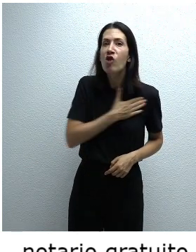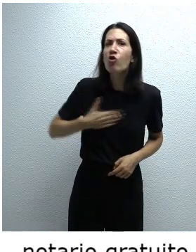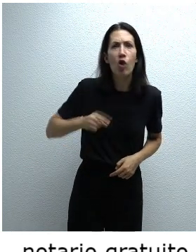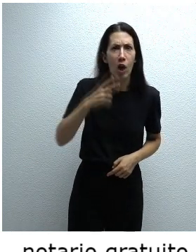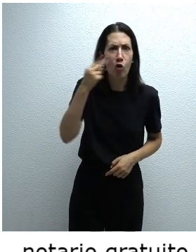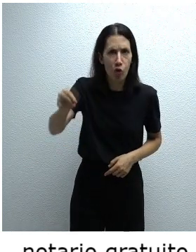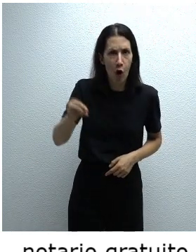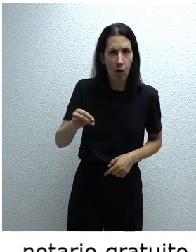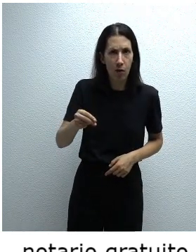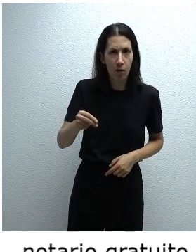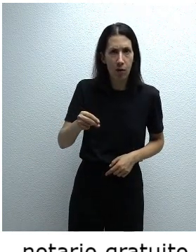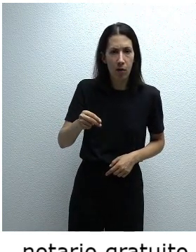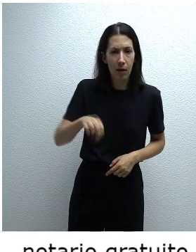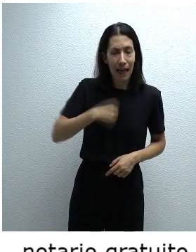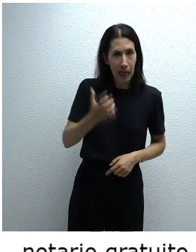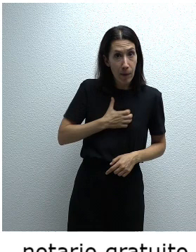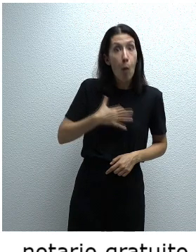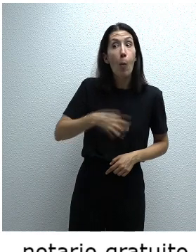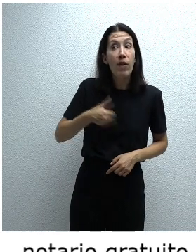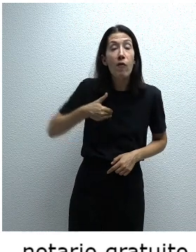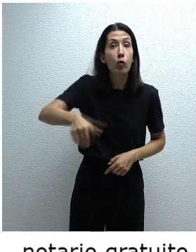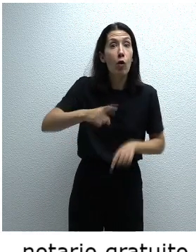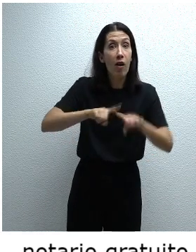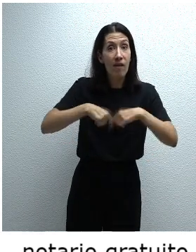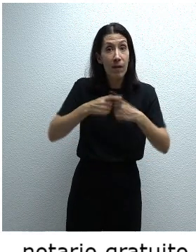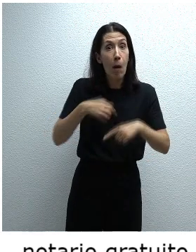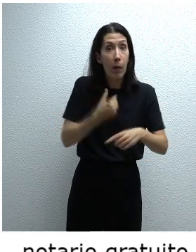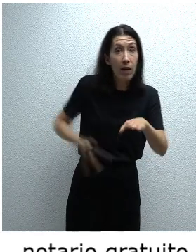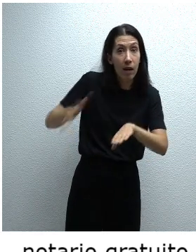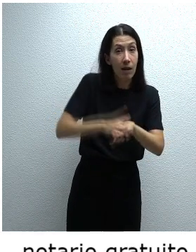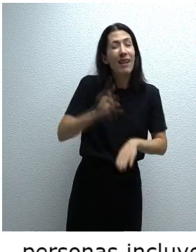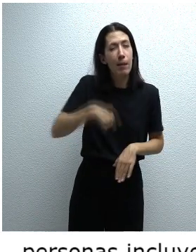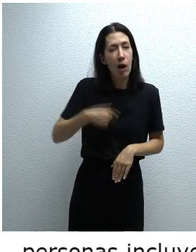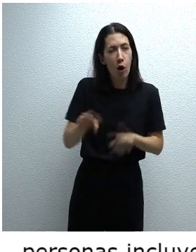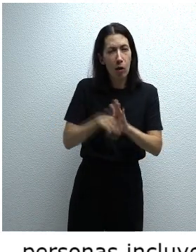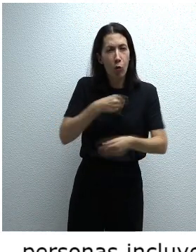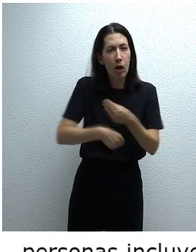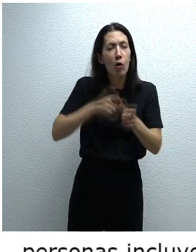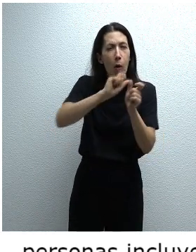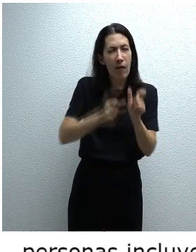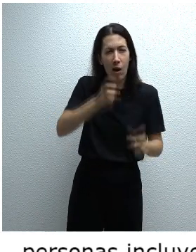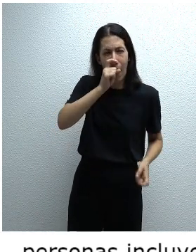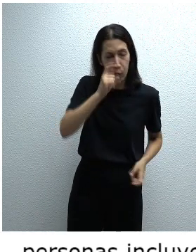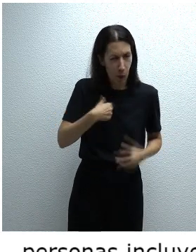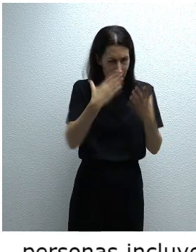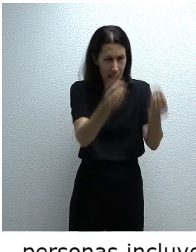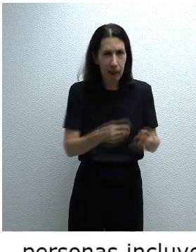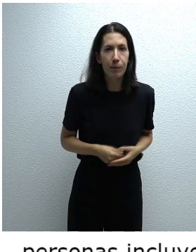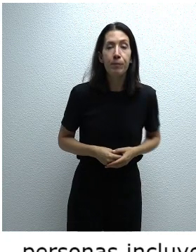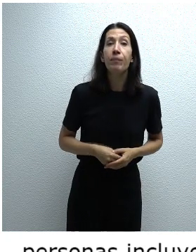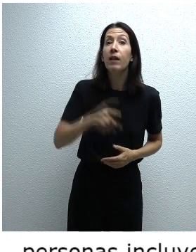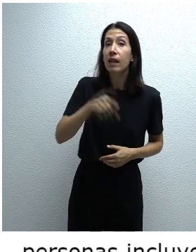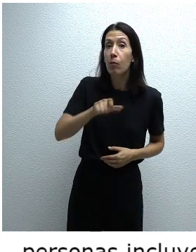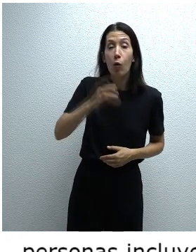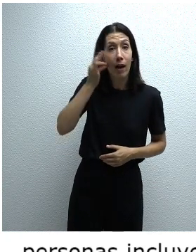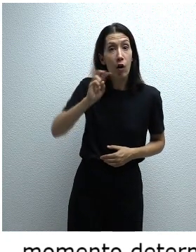los familiares en algún determinado momento y según sus circunstancias incapacitarla? Todavía utilizan los términos antiguos, pero bueno, se entiende. Magdalena García, si